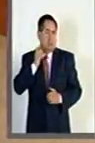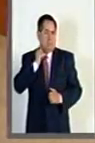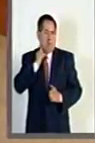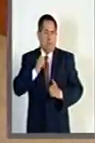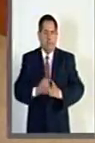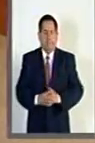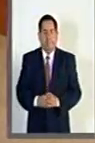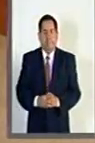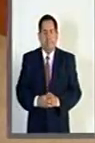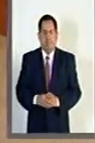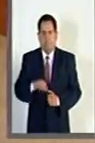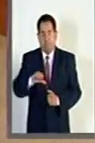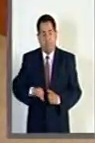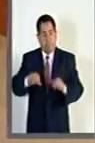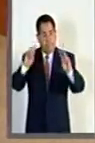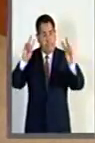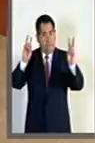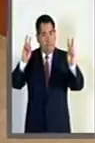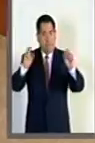El tema que se discute hoy